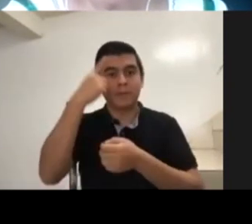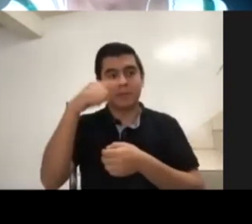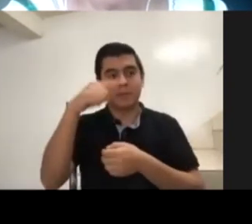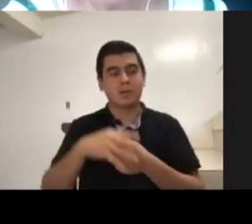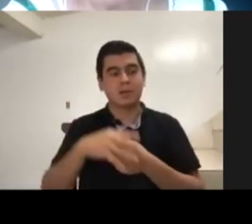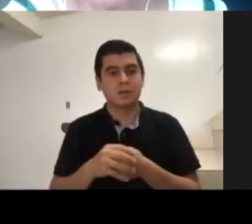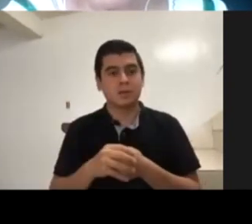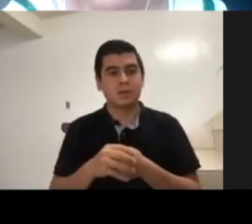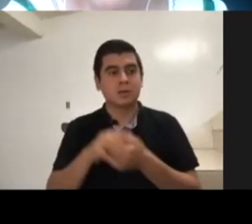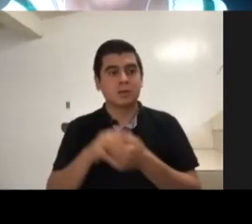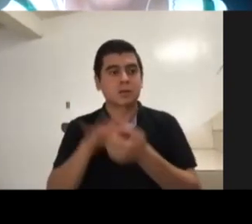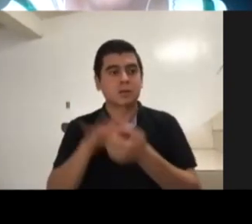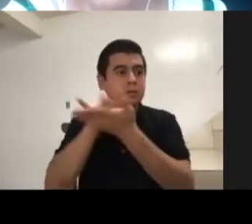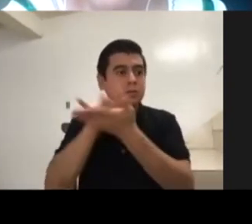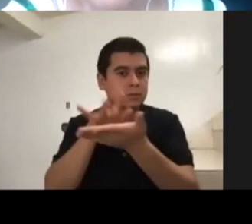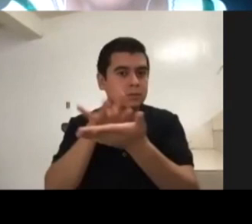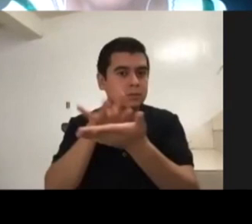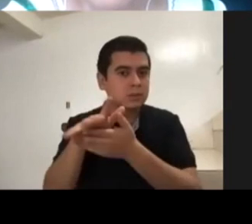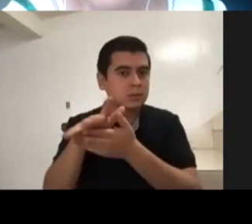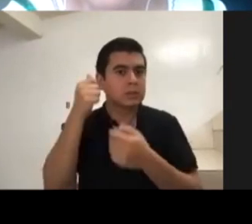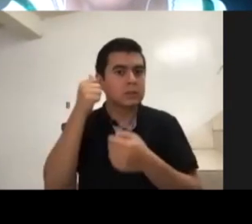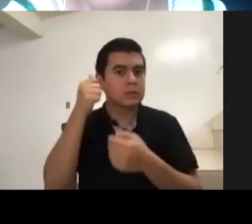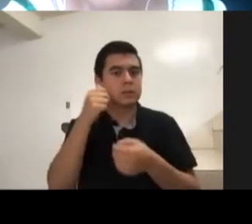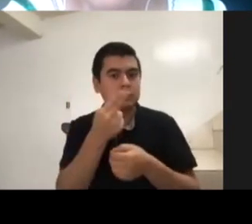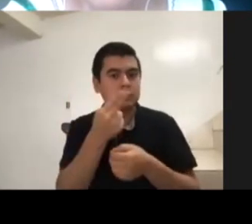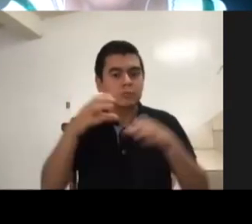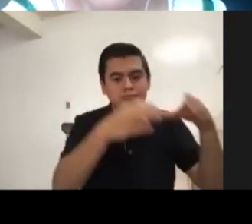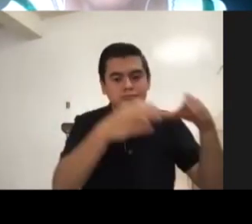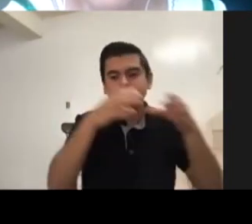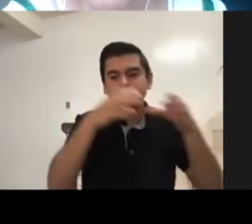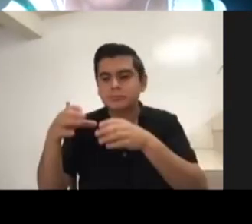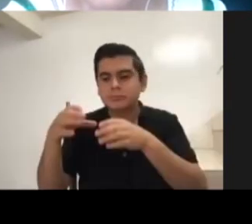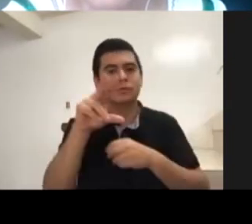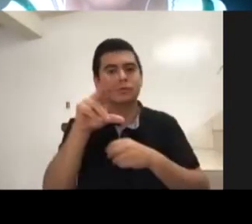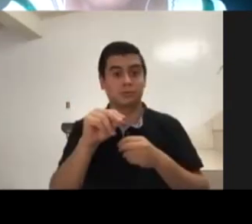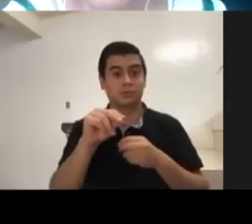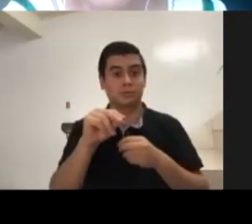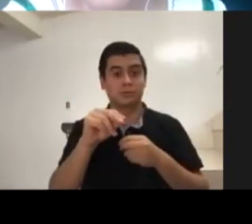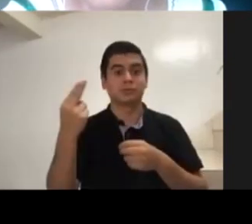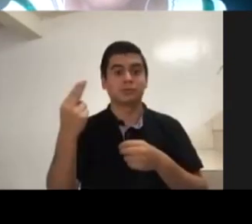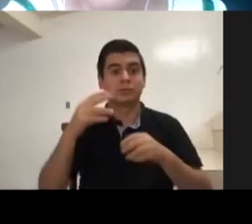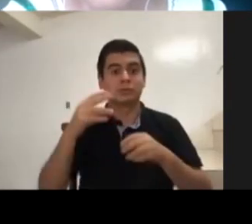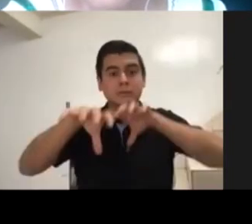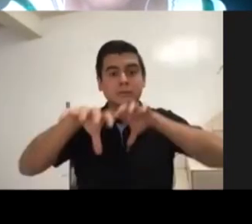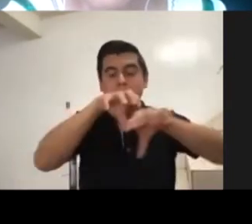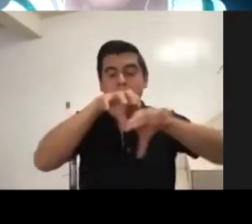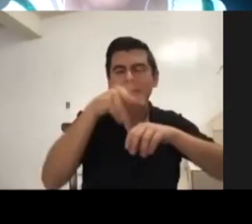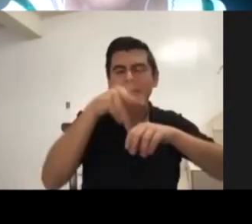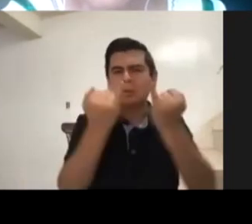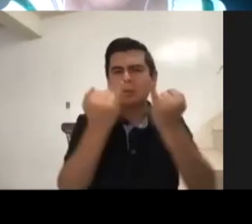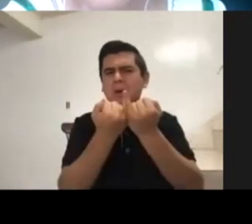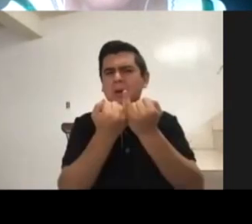tiene derecho a aprender con otras personas? ¿Con quién tiene derecho a aprender una persona? ¿Y cómo